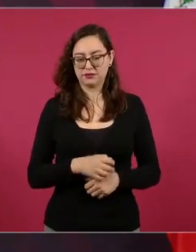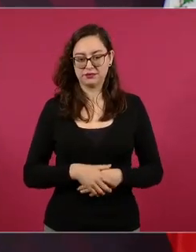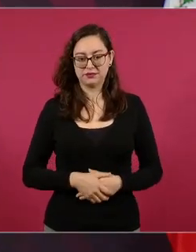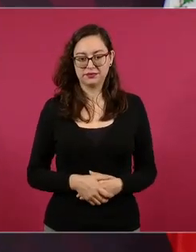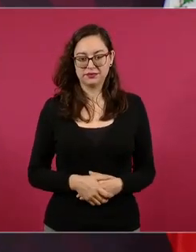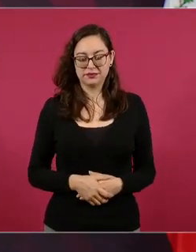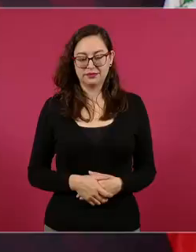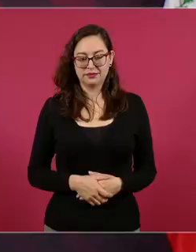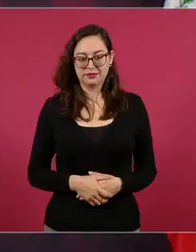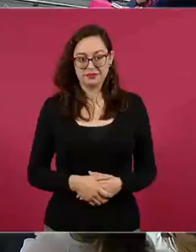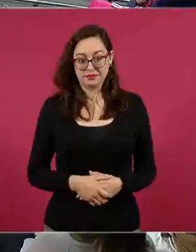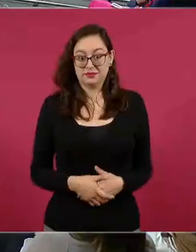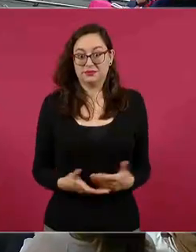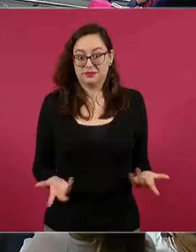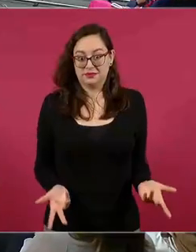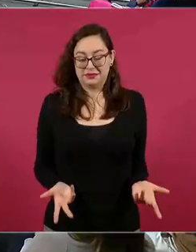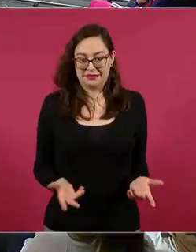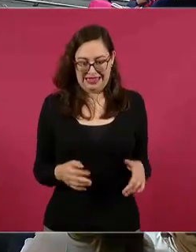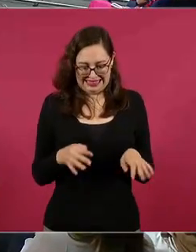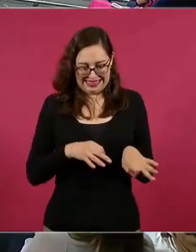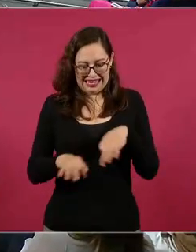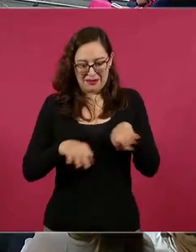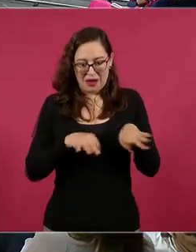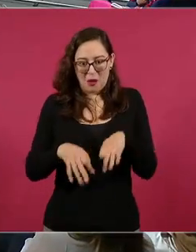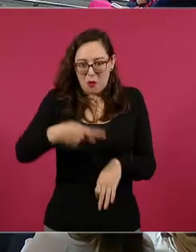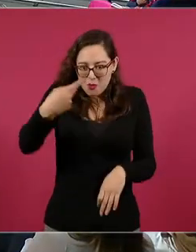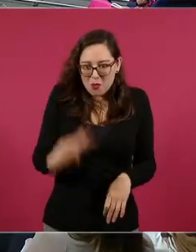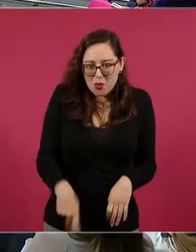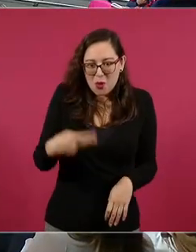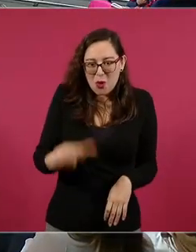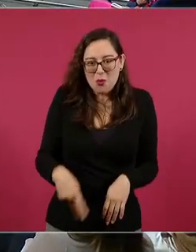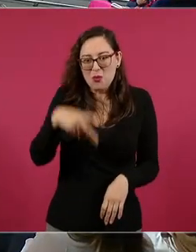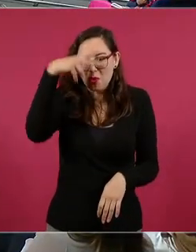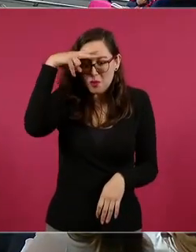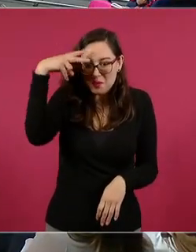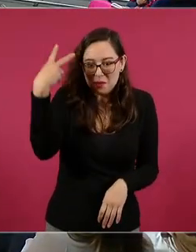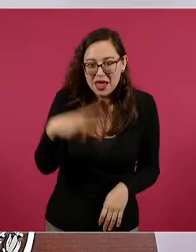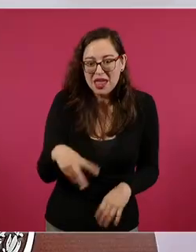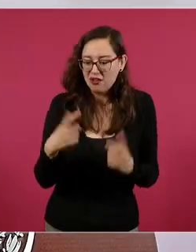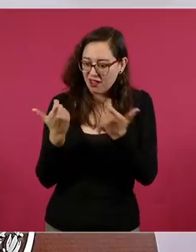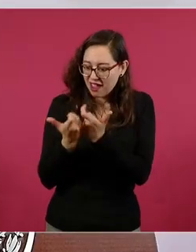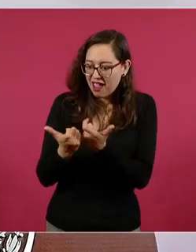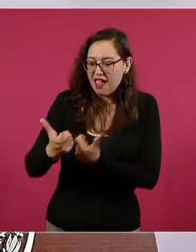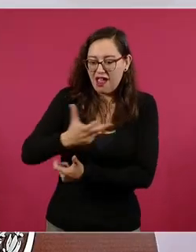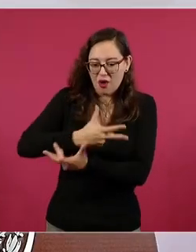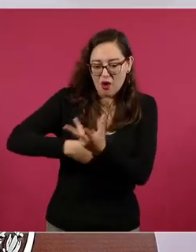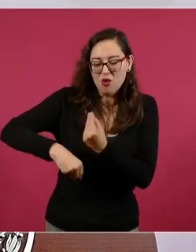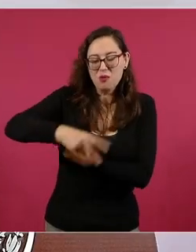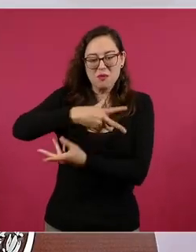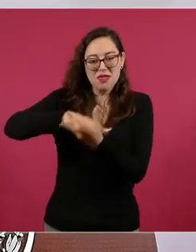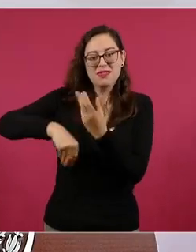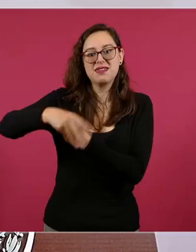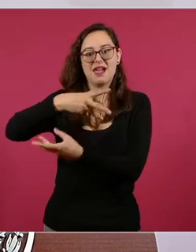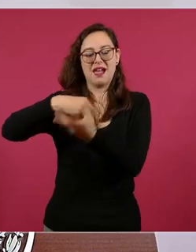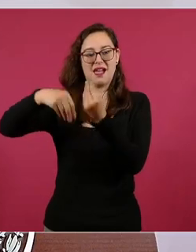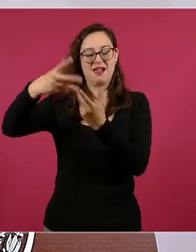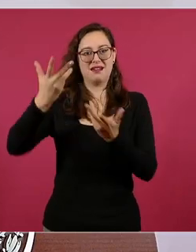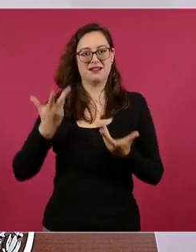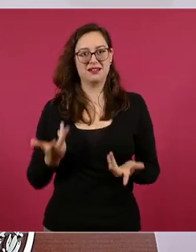Imagínense cuántos empleos para México, lo que significa reactivar la economía regional.